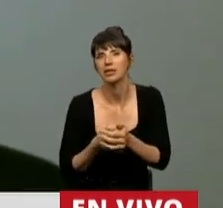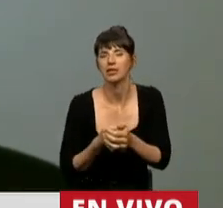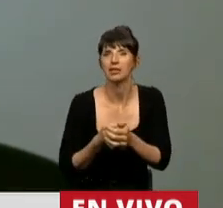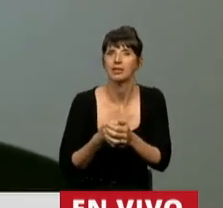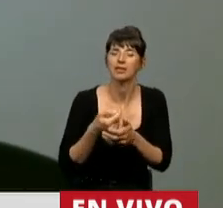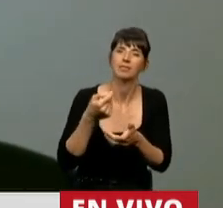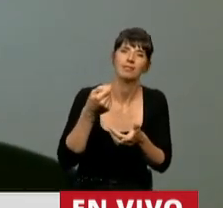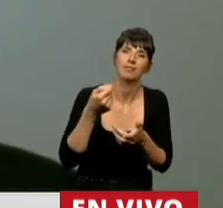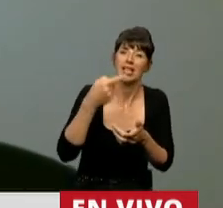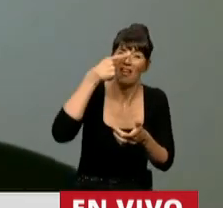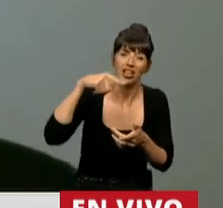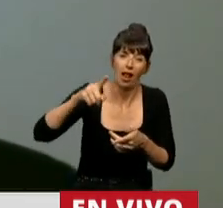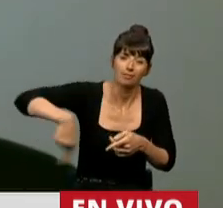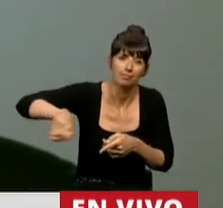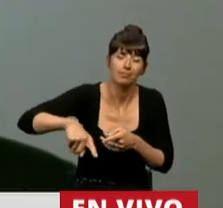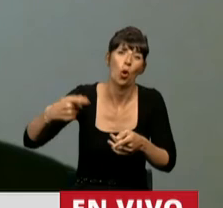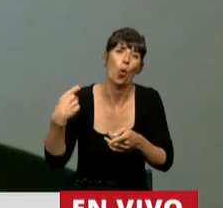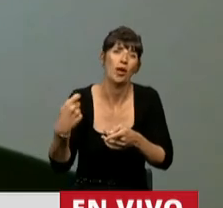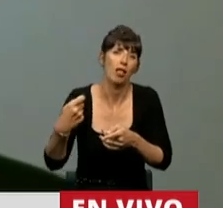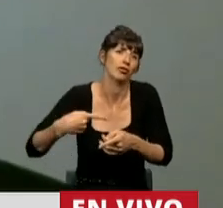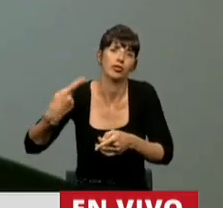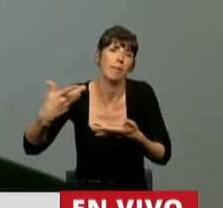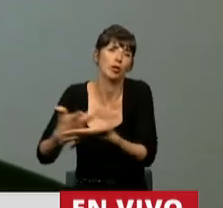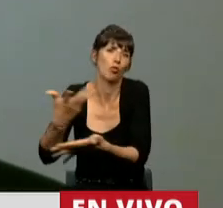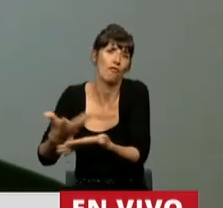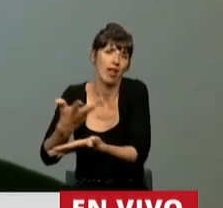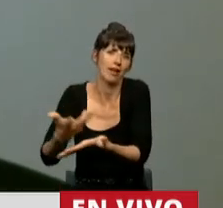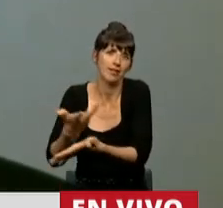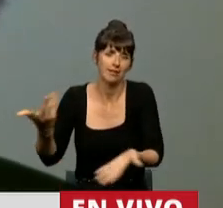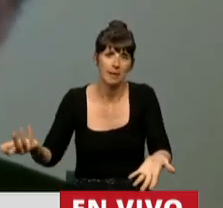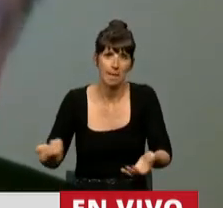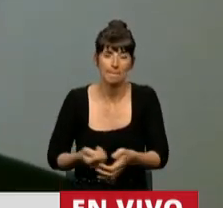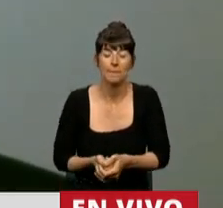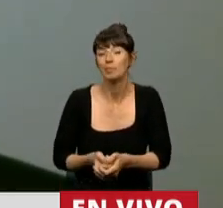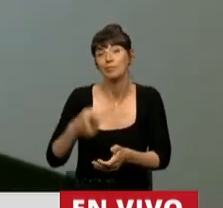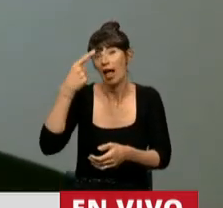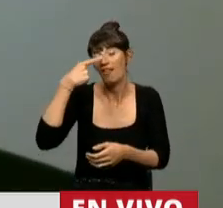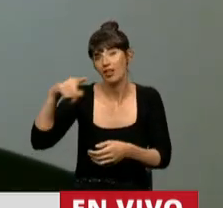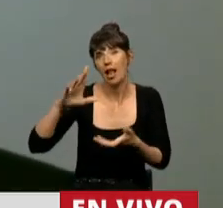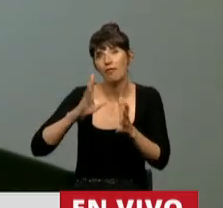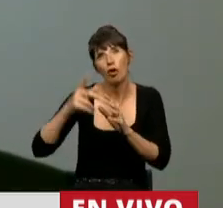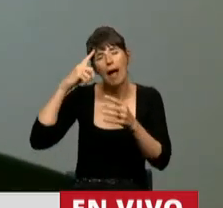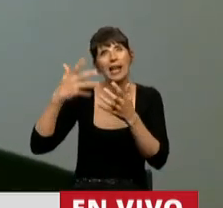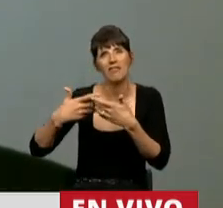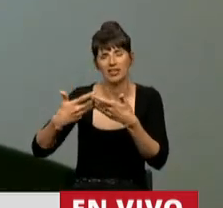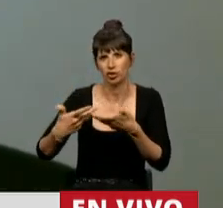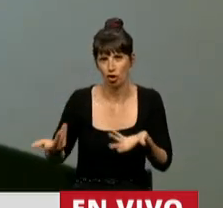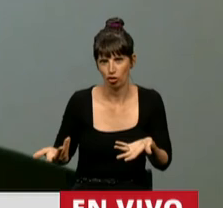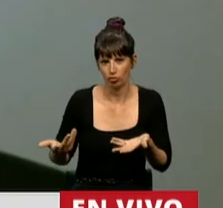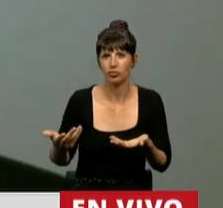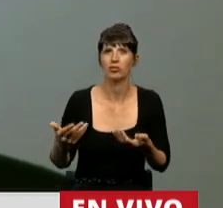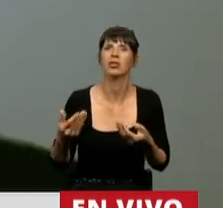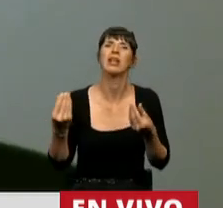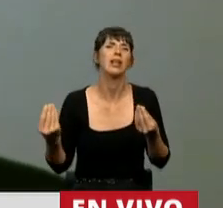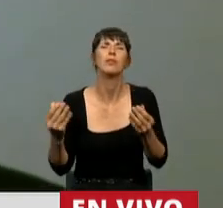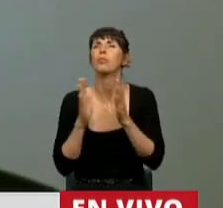Finalmente, una reflexión y basada en esta idea de que no nos